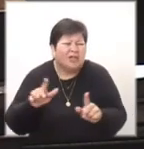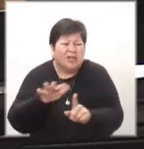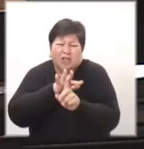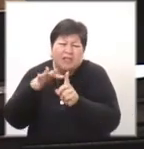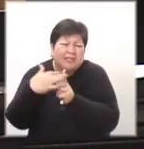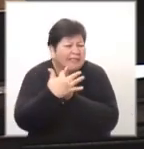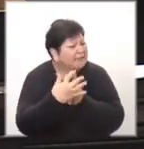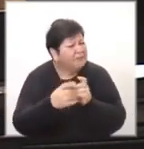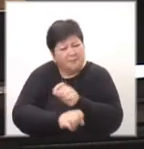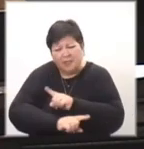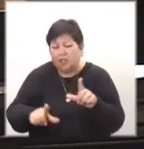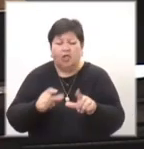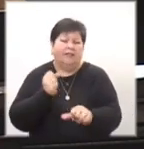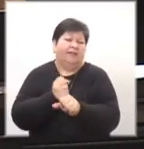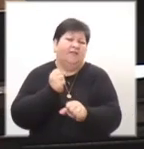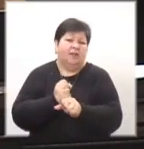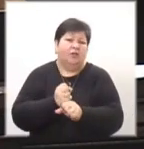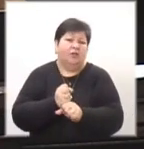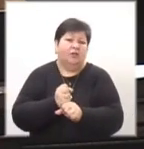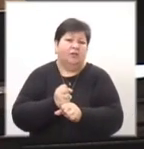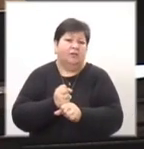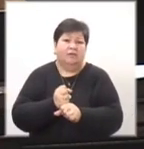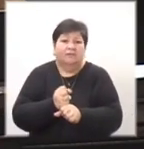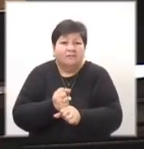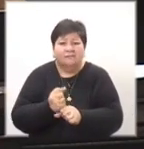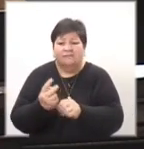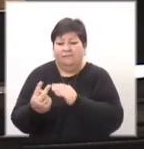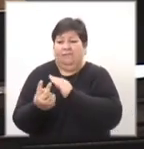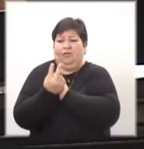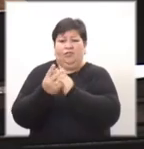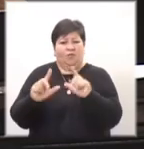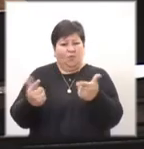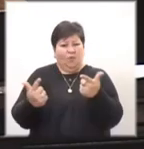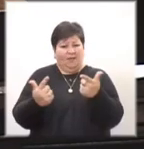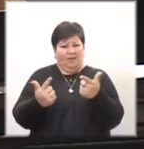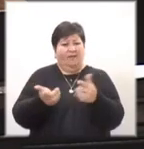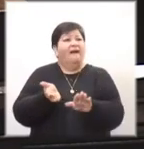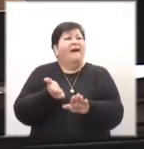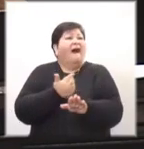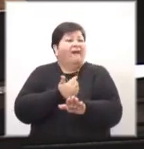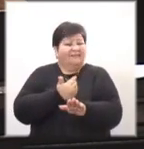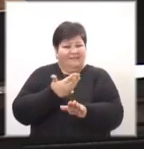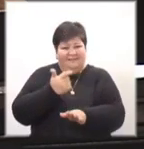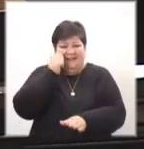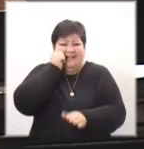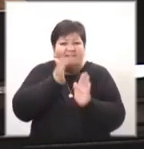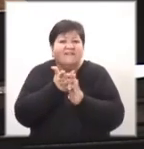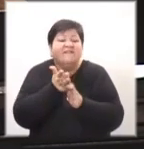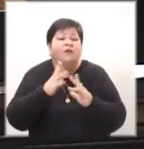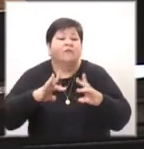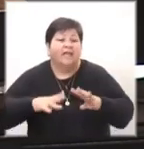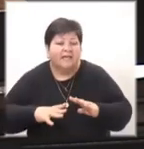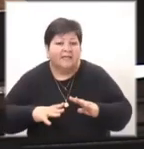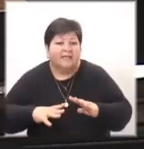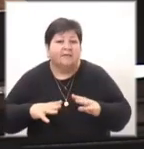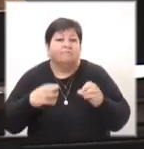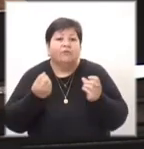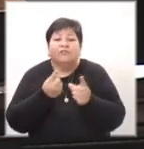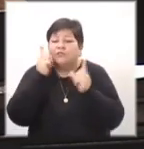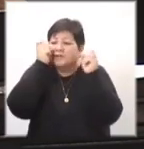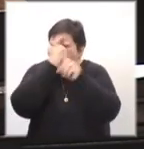el mercado laboral, que las dejan desprotegidas a edades más tempranas, por lo que requieren acceder a la protección